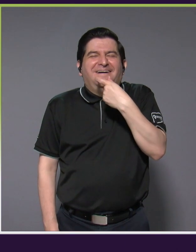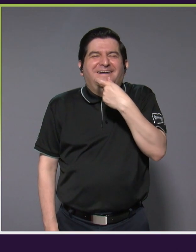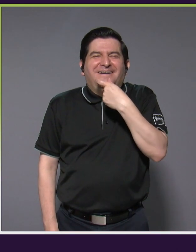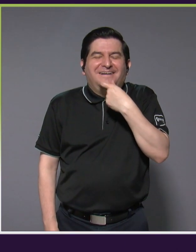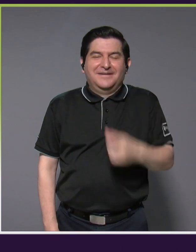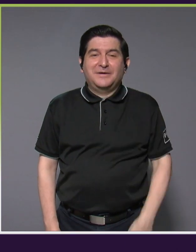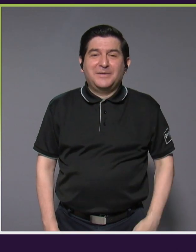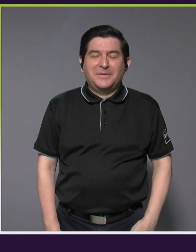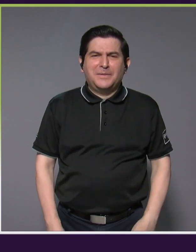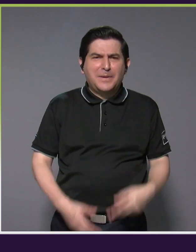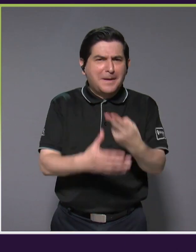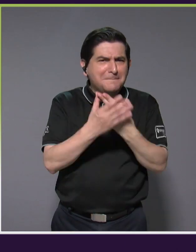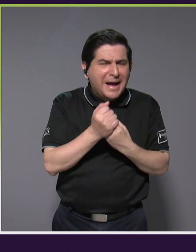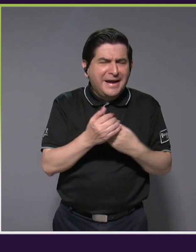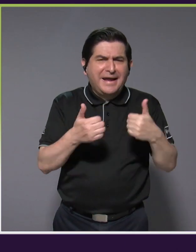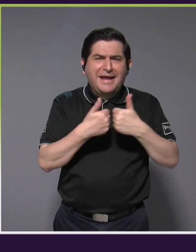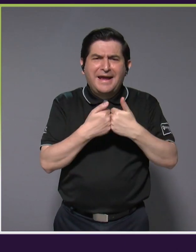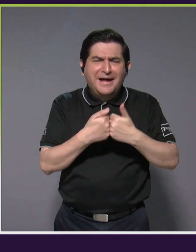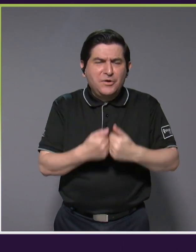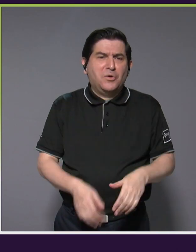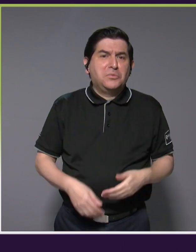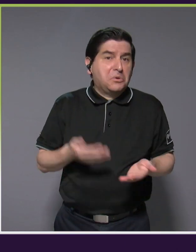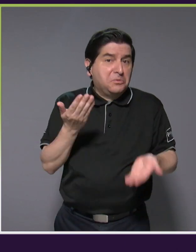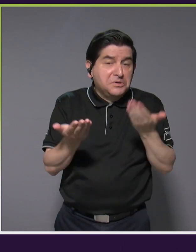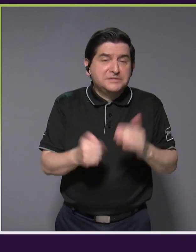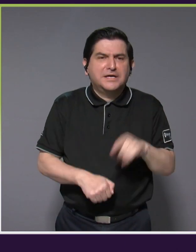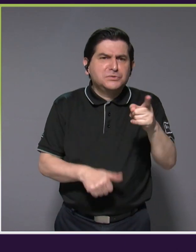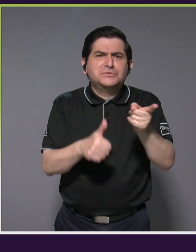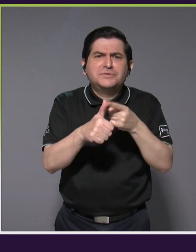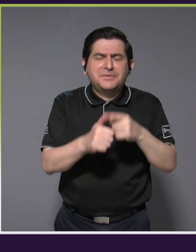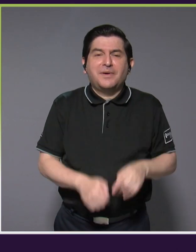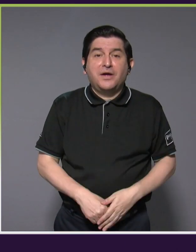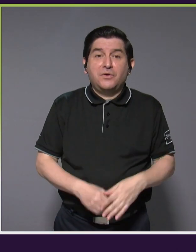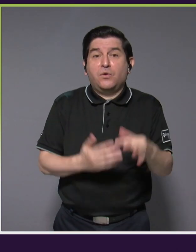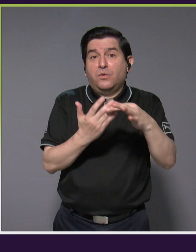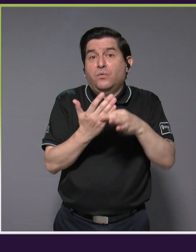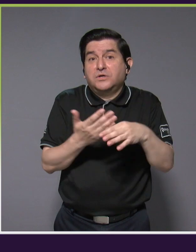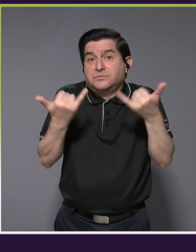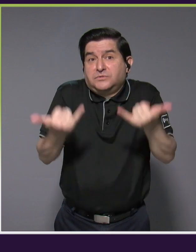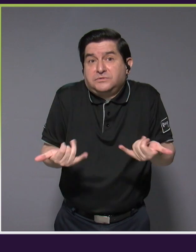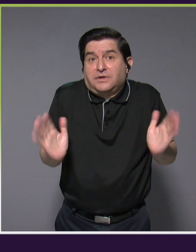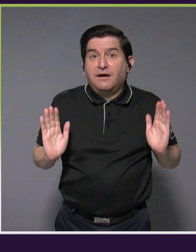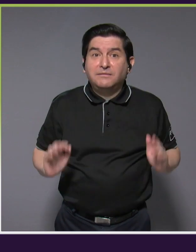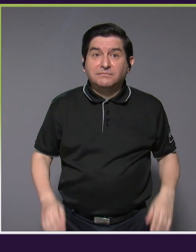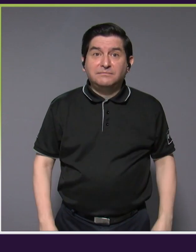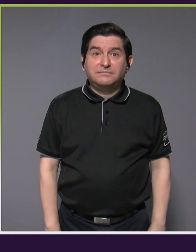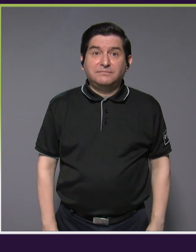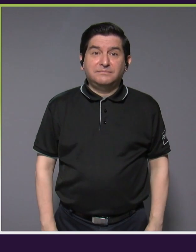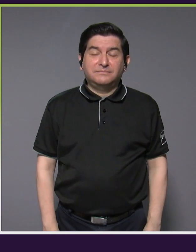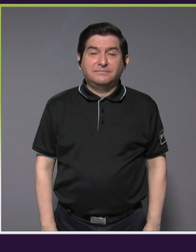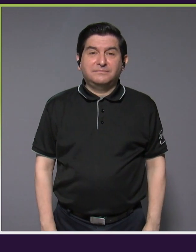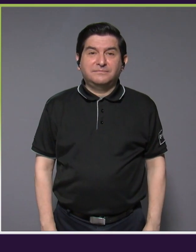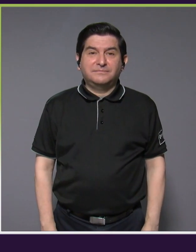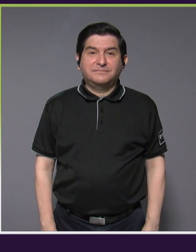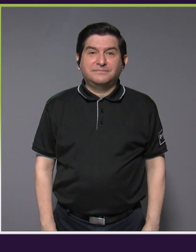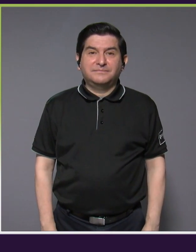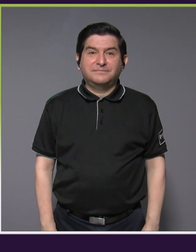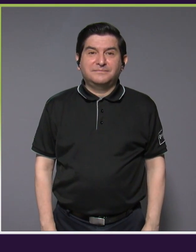No, no, pareja, no, novio, novia. Usted primero. Esposo, esposa. No la vio venir.